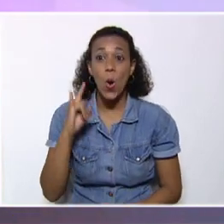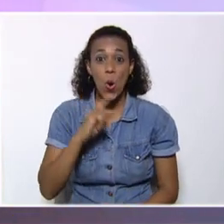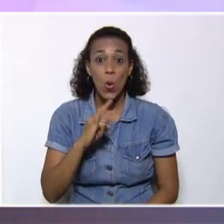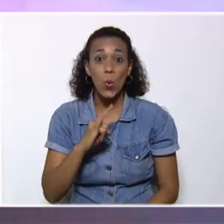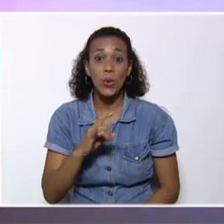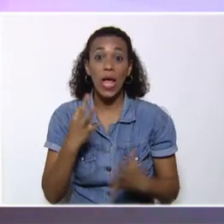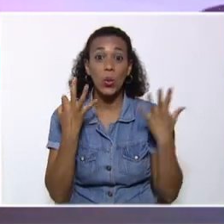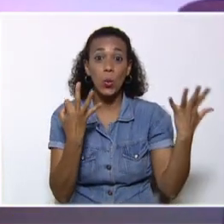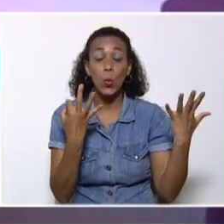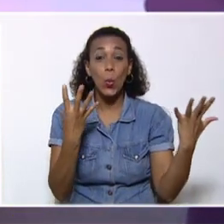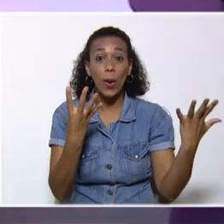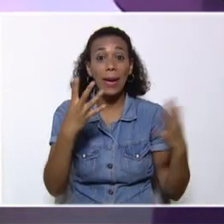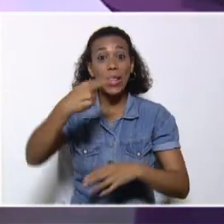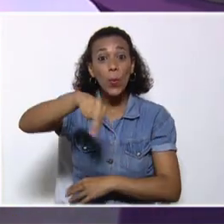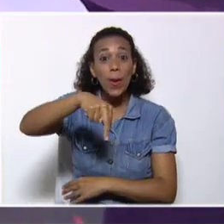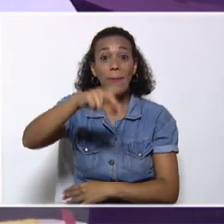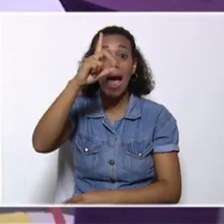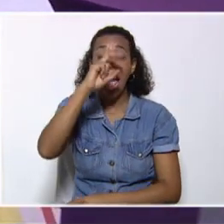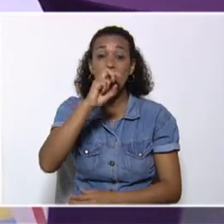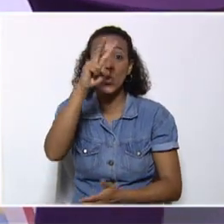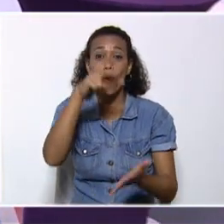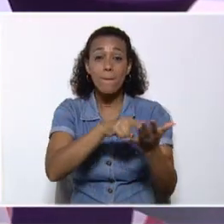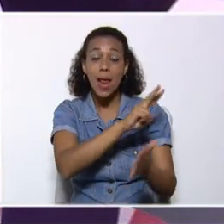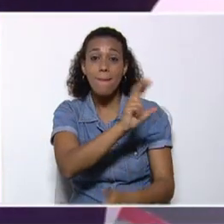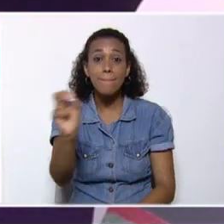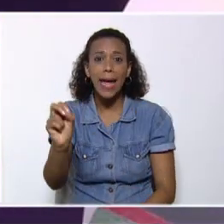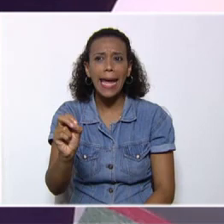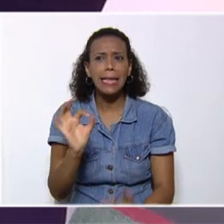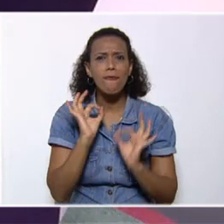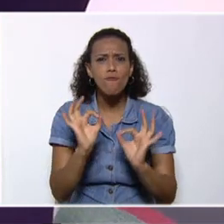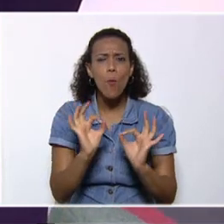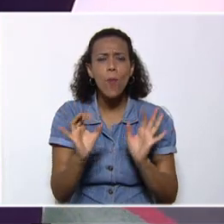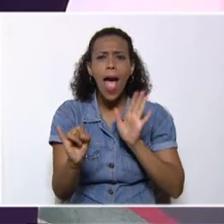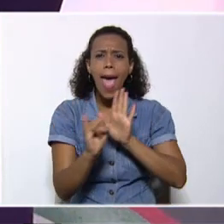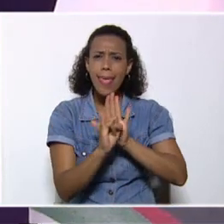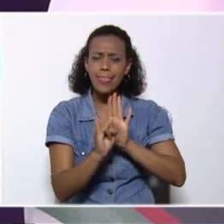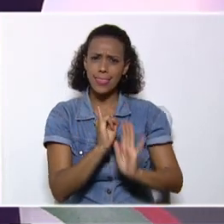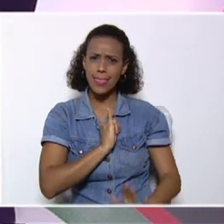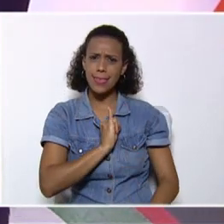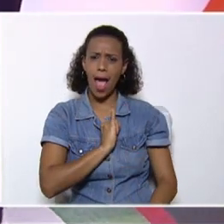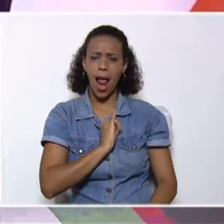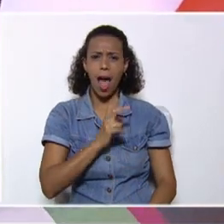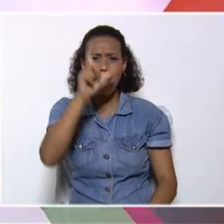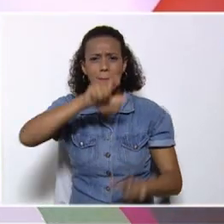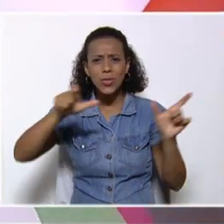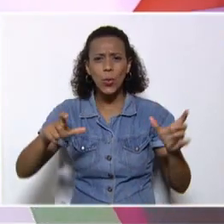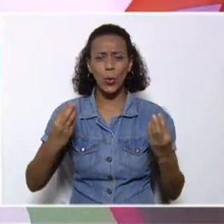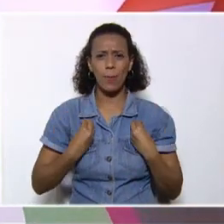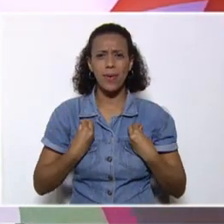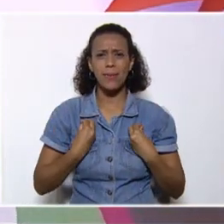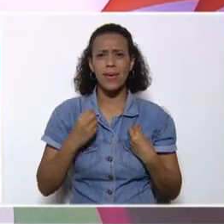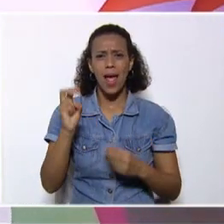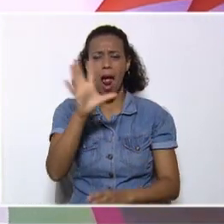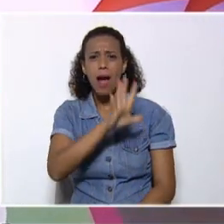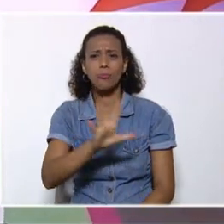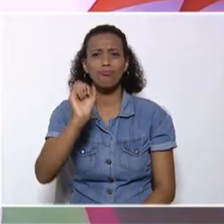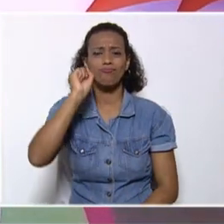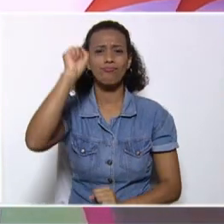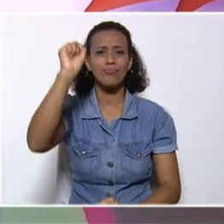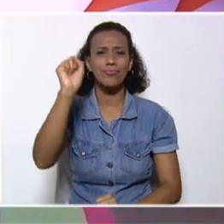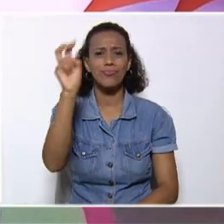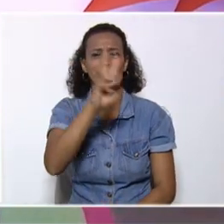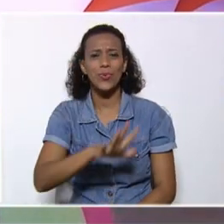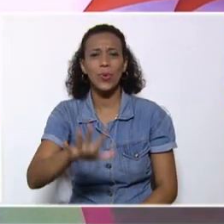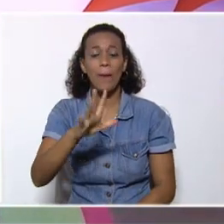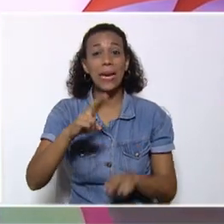lunes 9 de noviembre del año 2020 caracterizado por la identidad, la ciudadanía y la soberanía